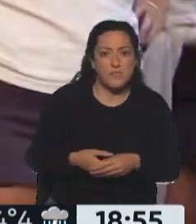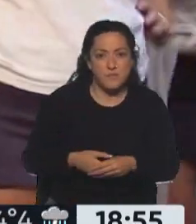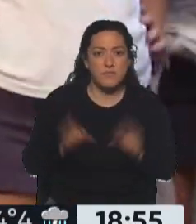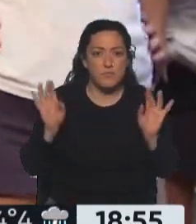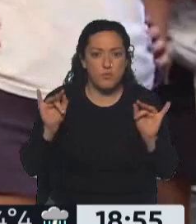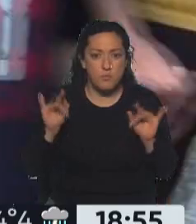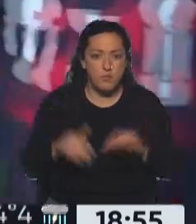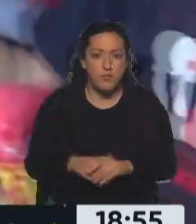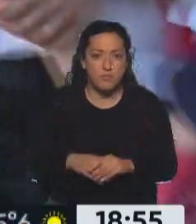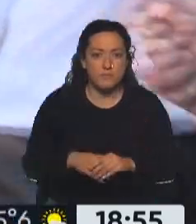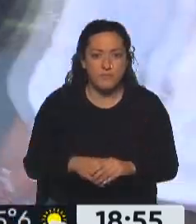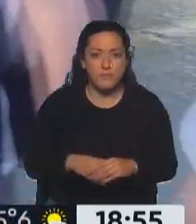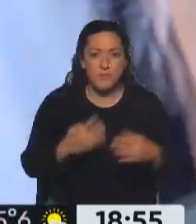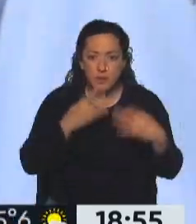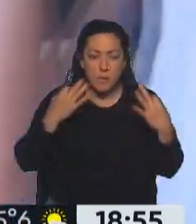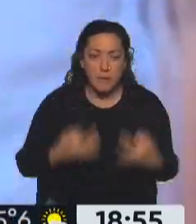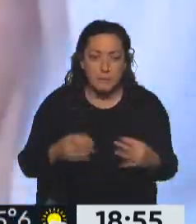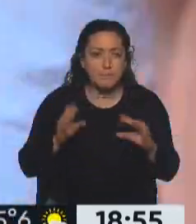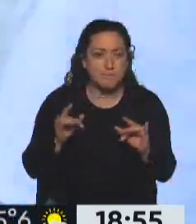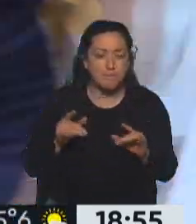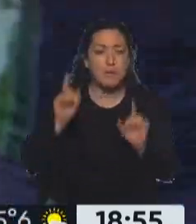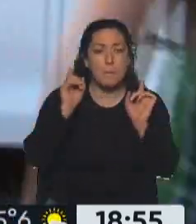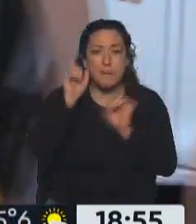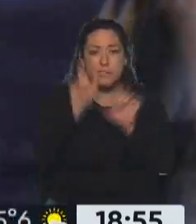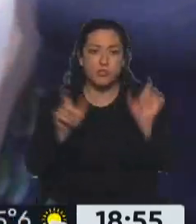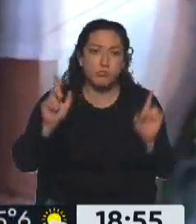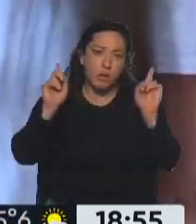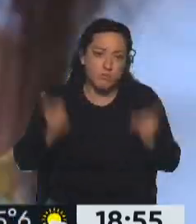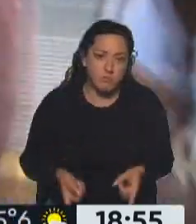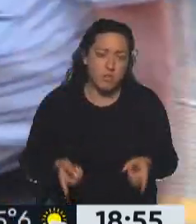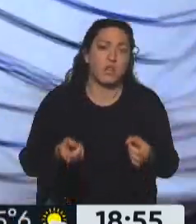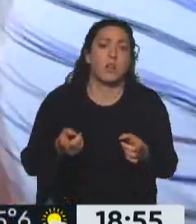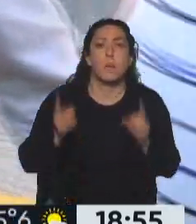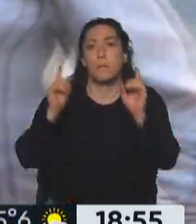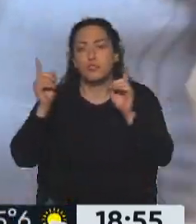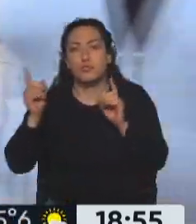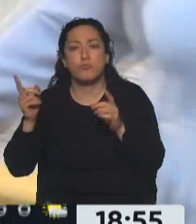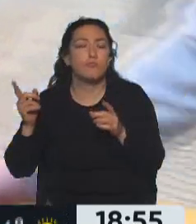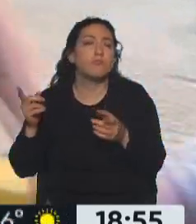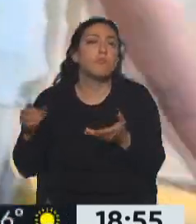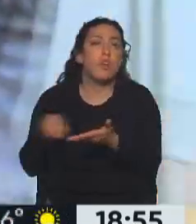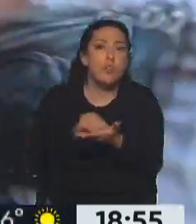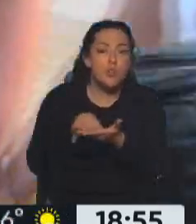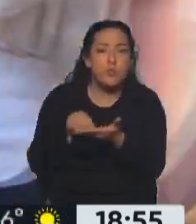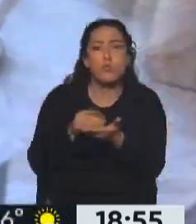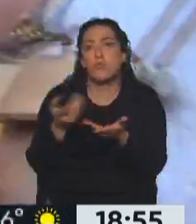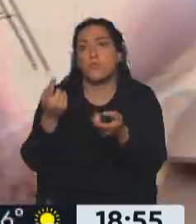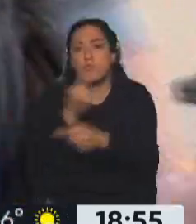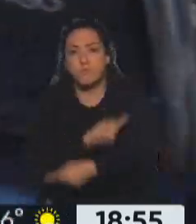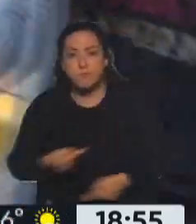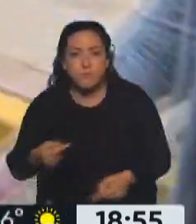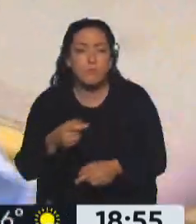muy complicado, la verdad. Y para los maestros también, el personal no docente, dejar algo de donde están tanto tiempo, donde